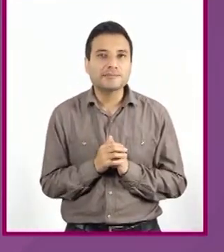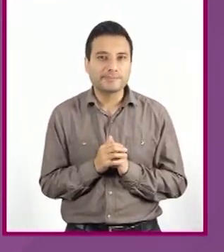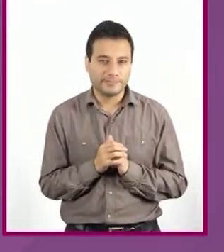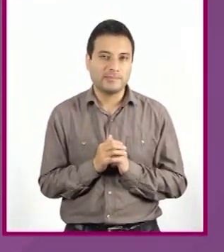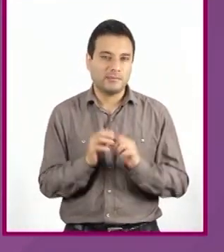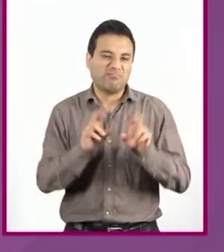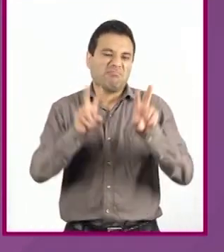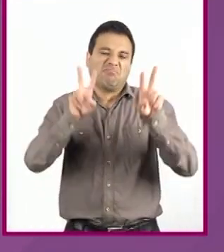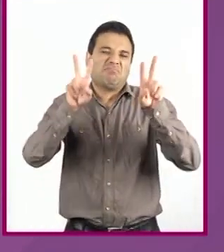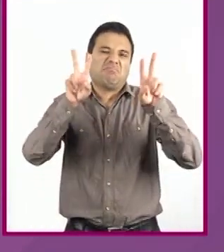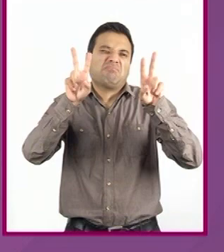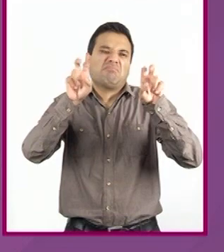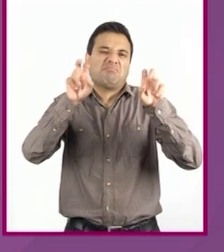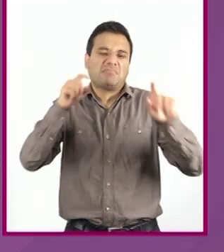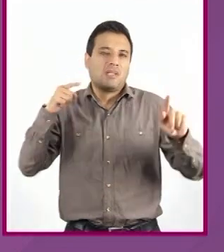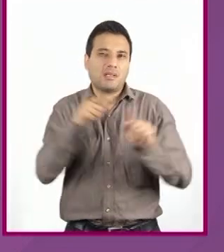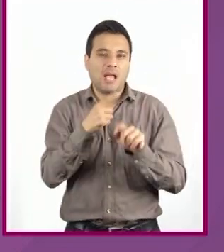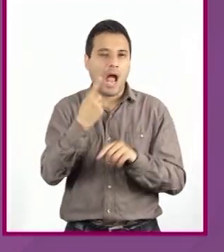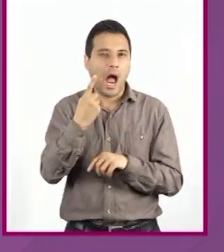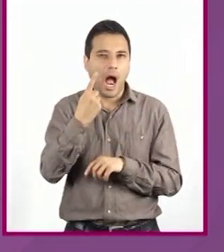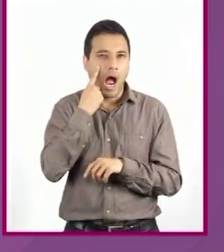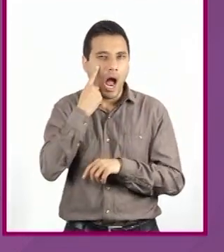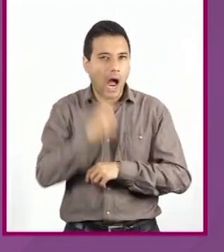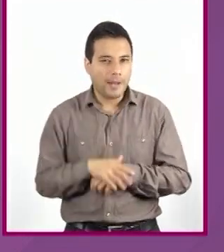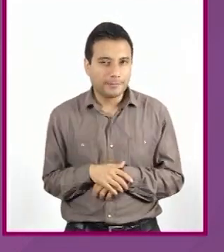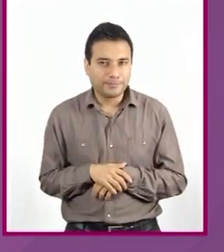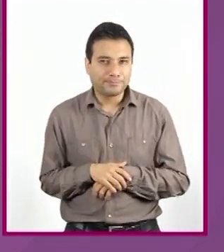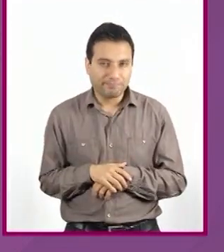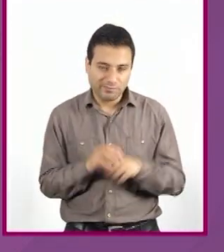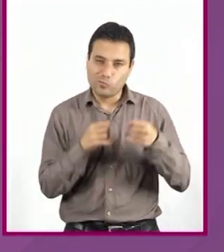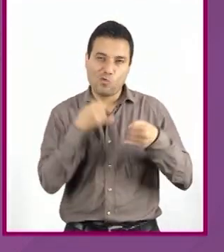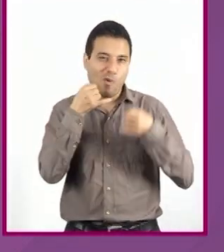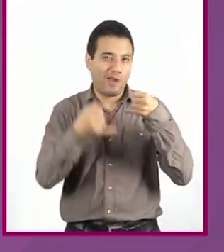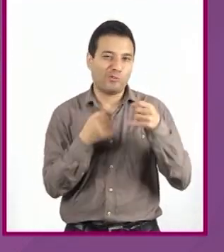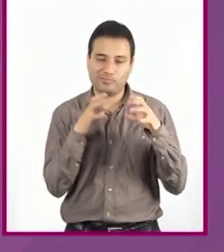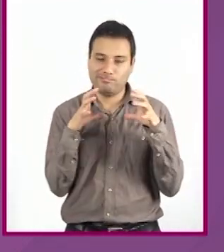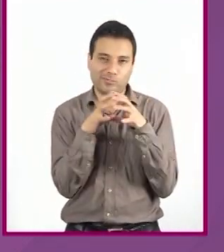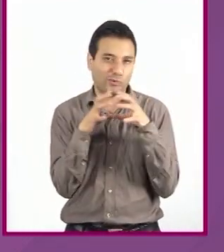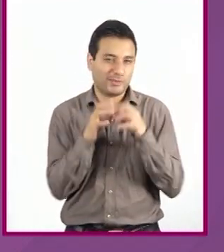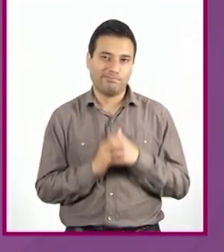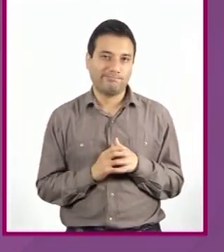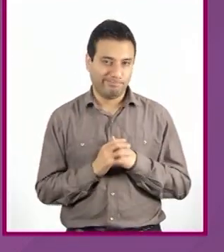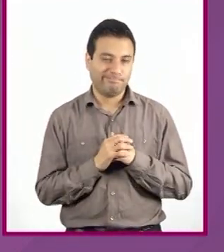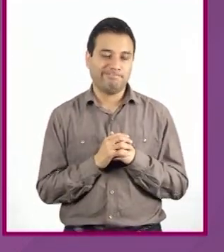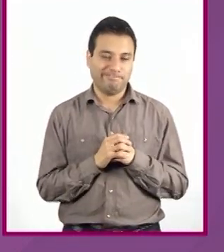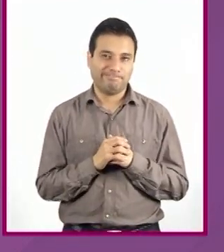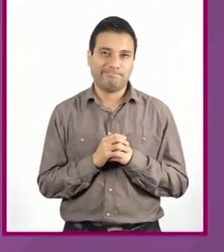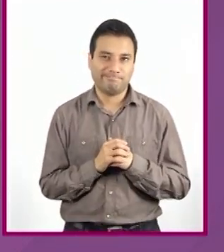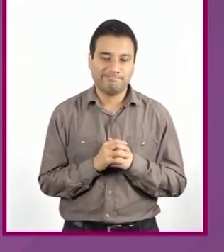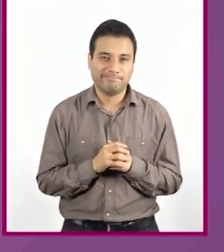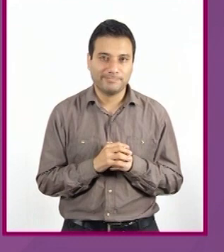la temática predominante es alusiva a la práctica de este ritual.